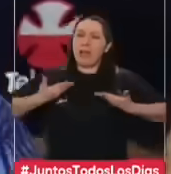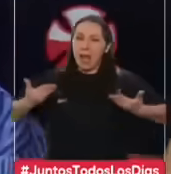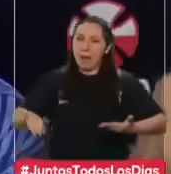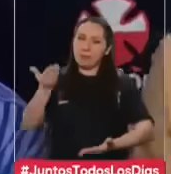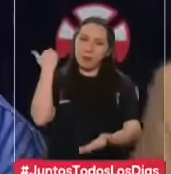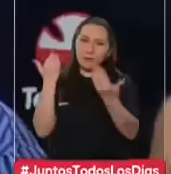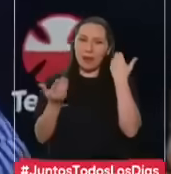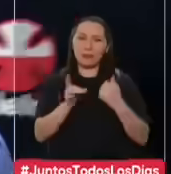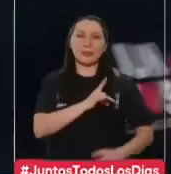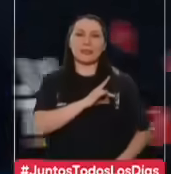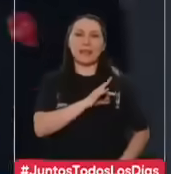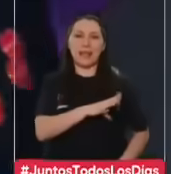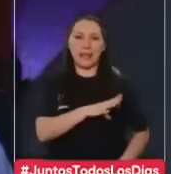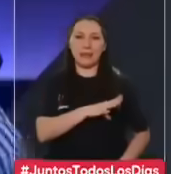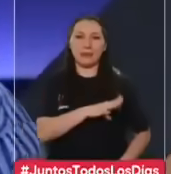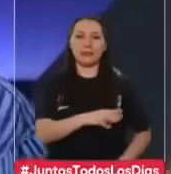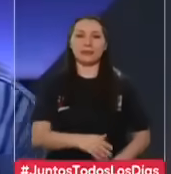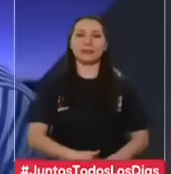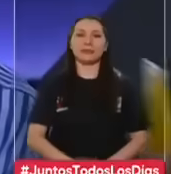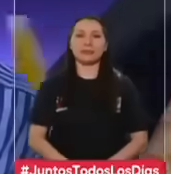¡Vamos! ¡Vamos,